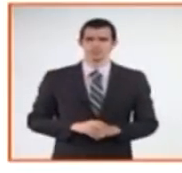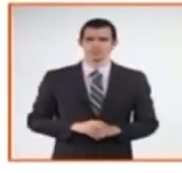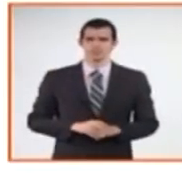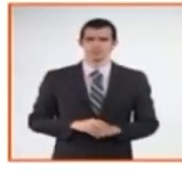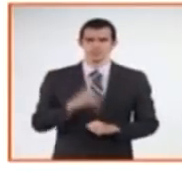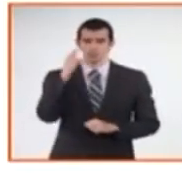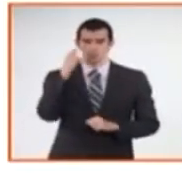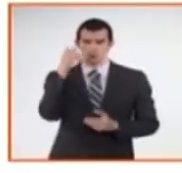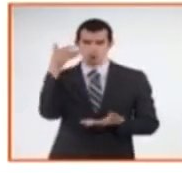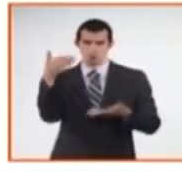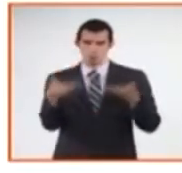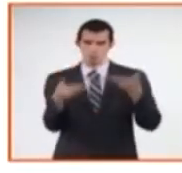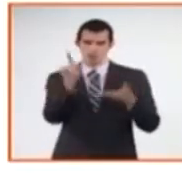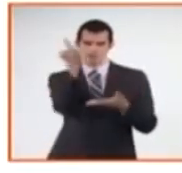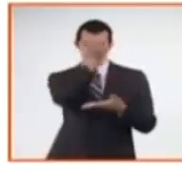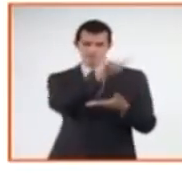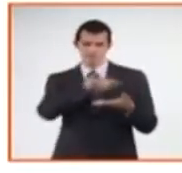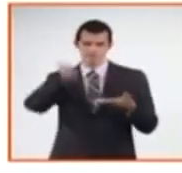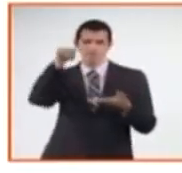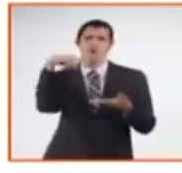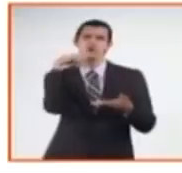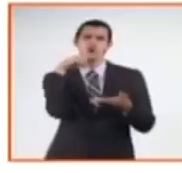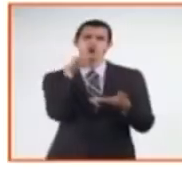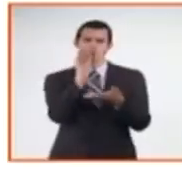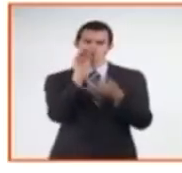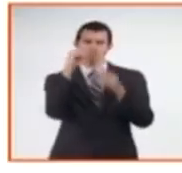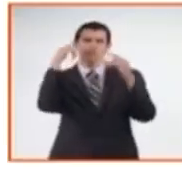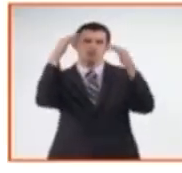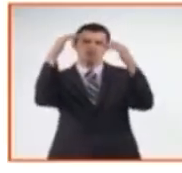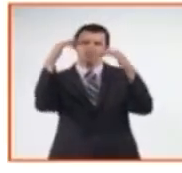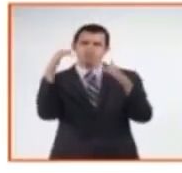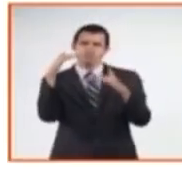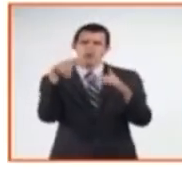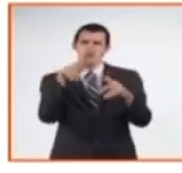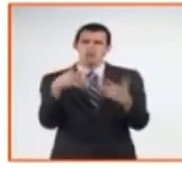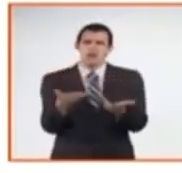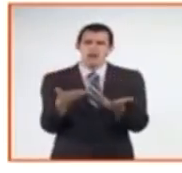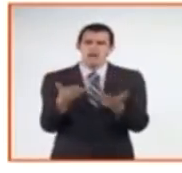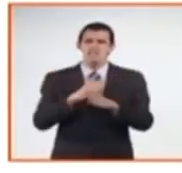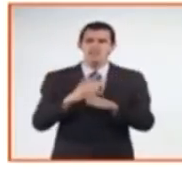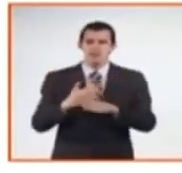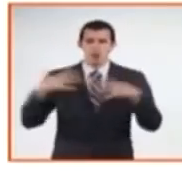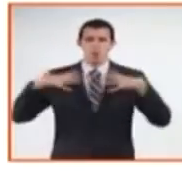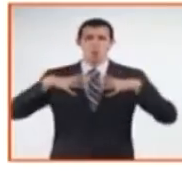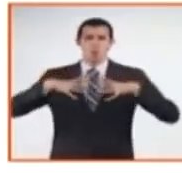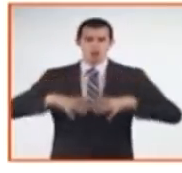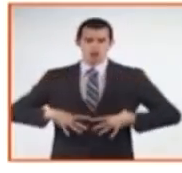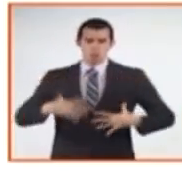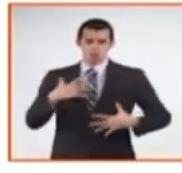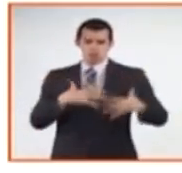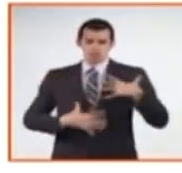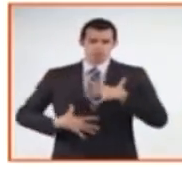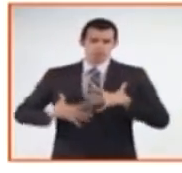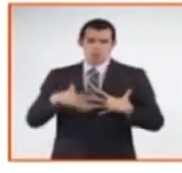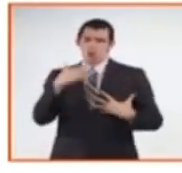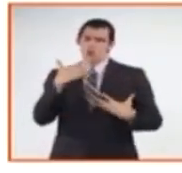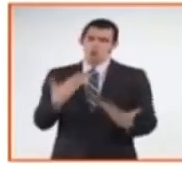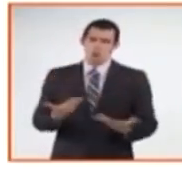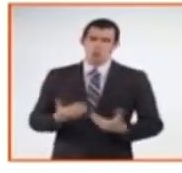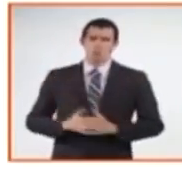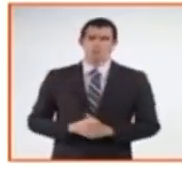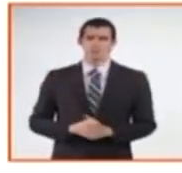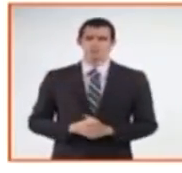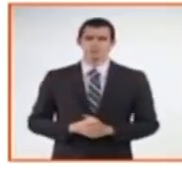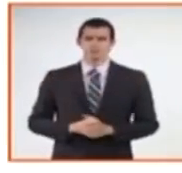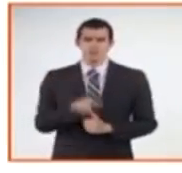incrementando de manera importante los títulos anticuerpos hay como promedio estamos hablando alrededor de 20 veces los